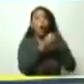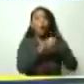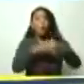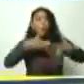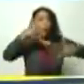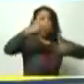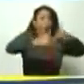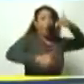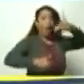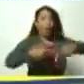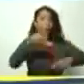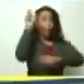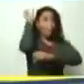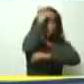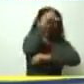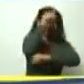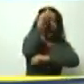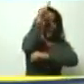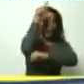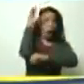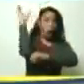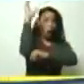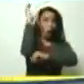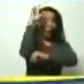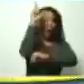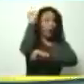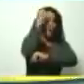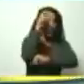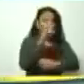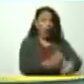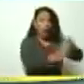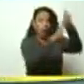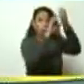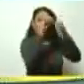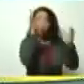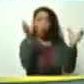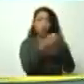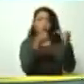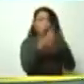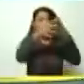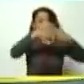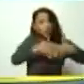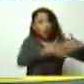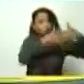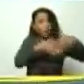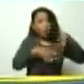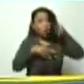entrenados en Colombia encabezado por un grupo de estadounidenses?